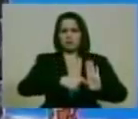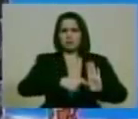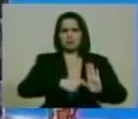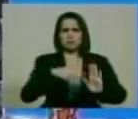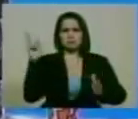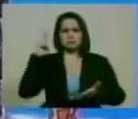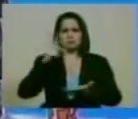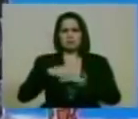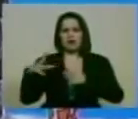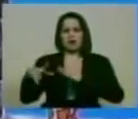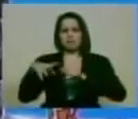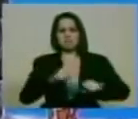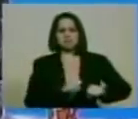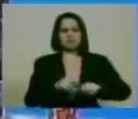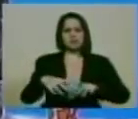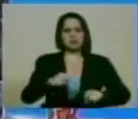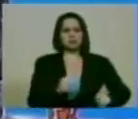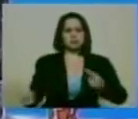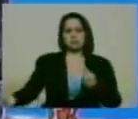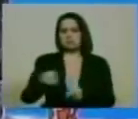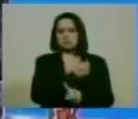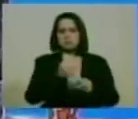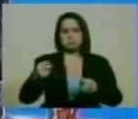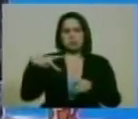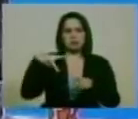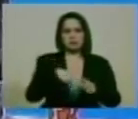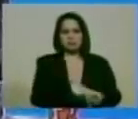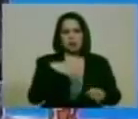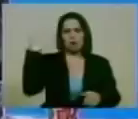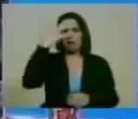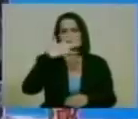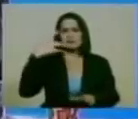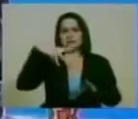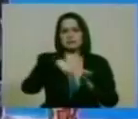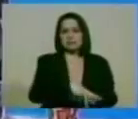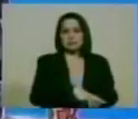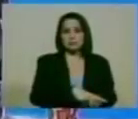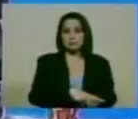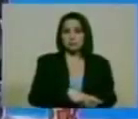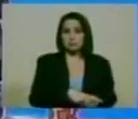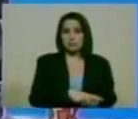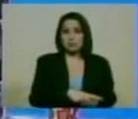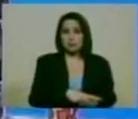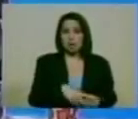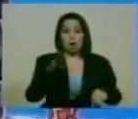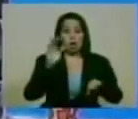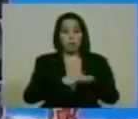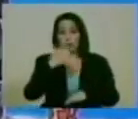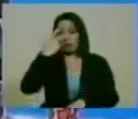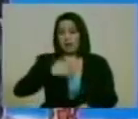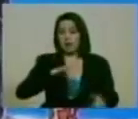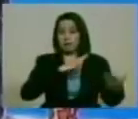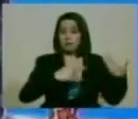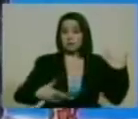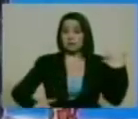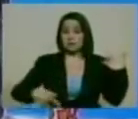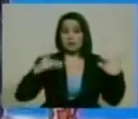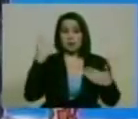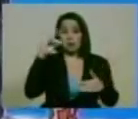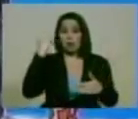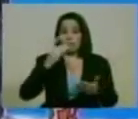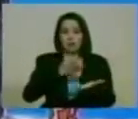al colonialismo, al imperialismo, a los racistas, su sabiduría. Ahí va Evo